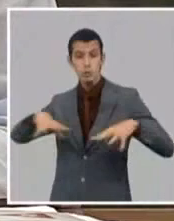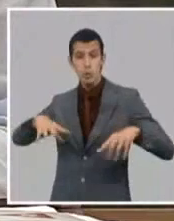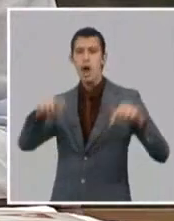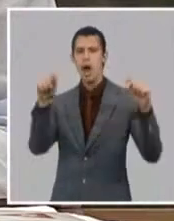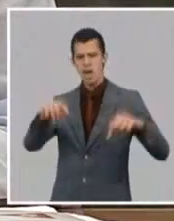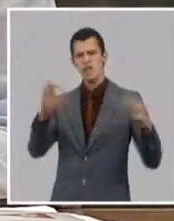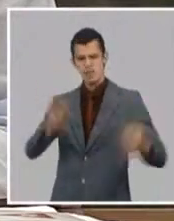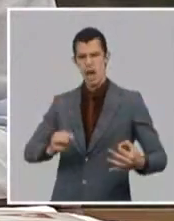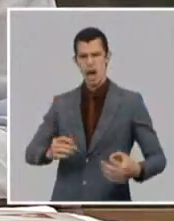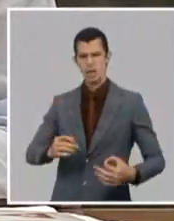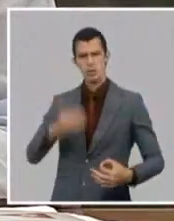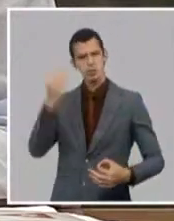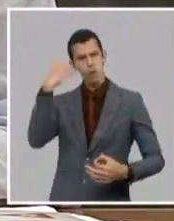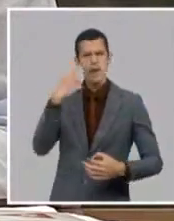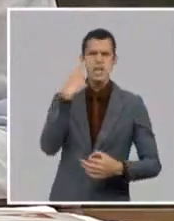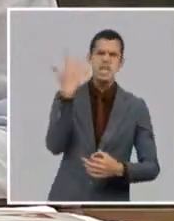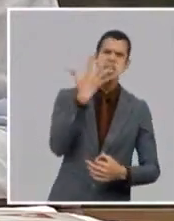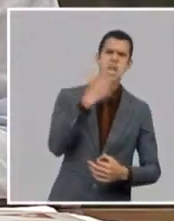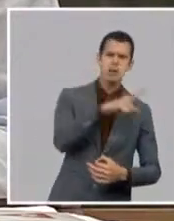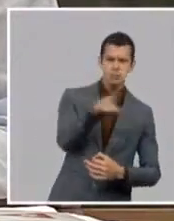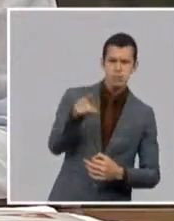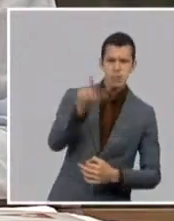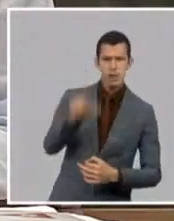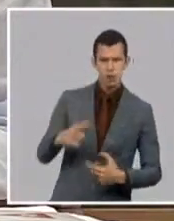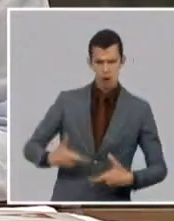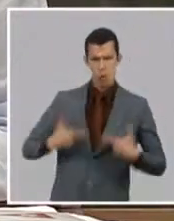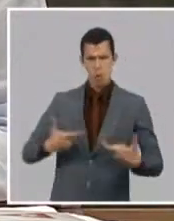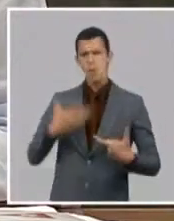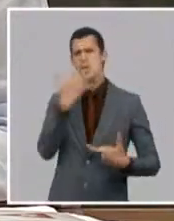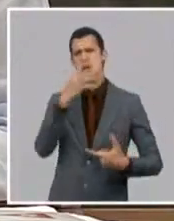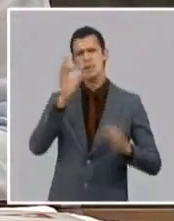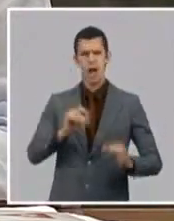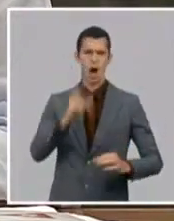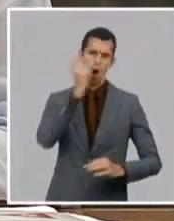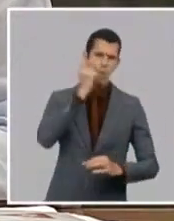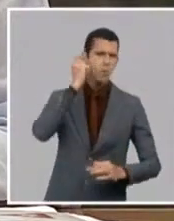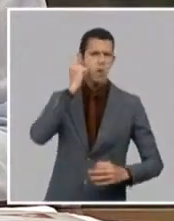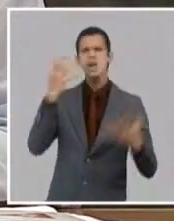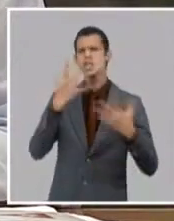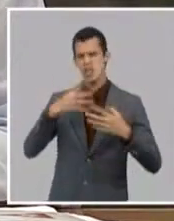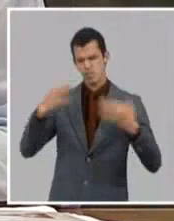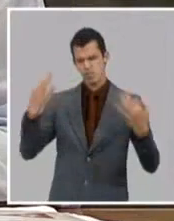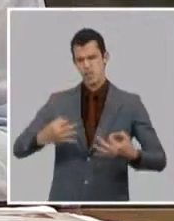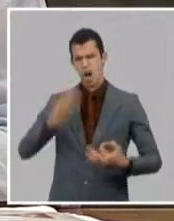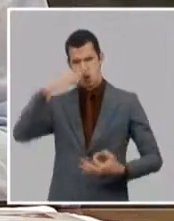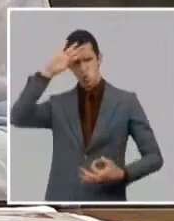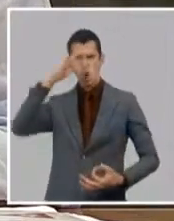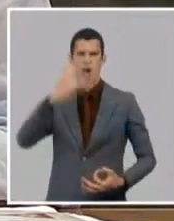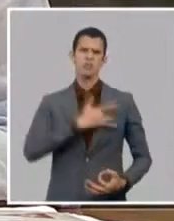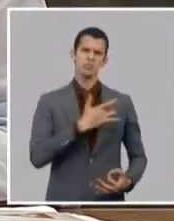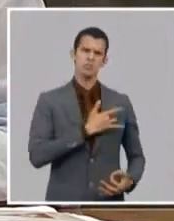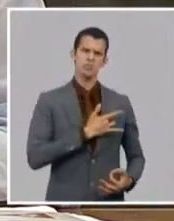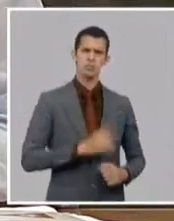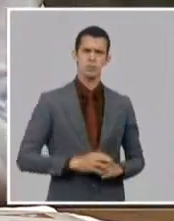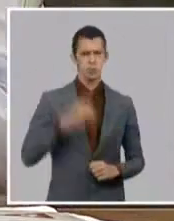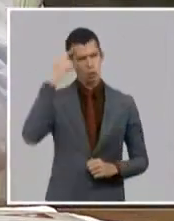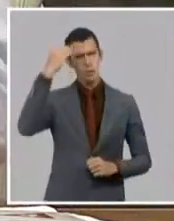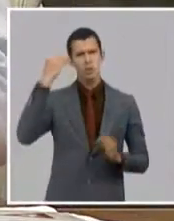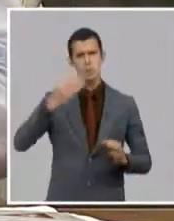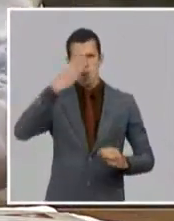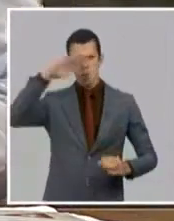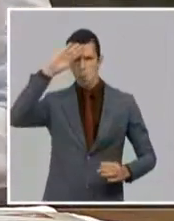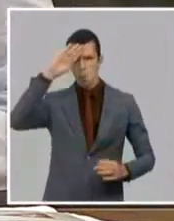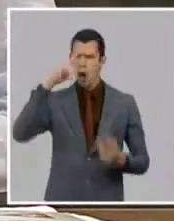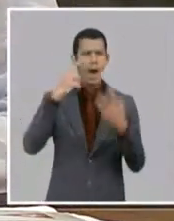difíciles es cuando se prueban realmente los que valen algo. Yo creo que la mayoría de nuestro pueblo vale algo, vale mucho y